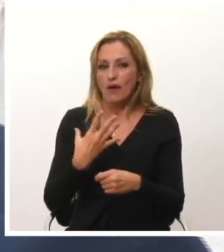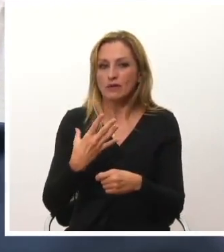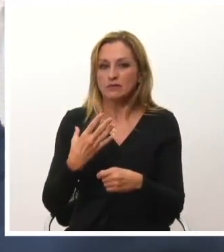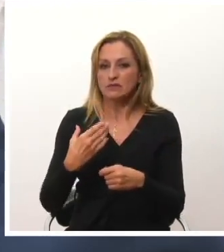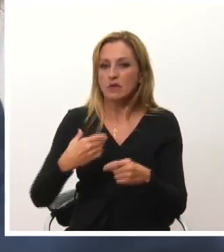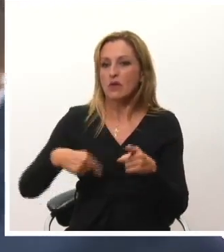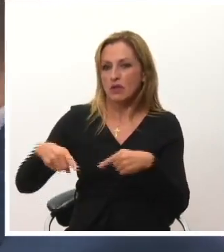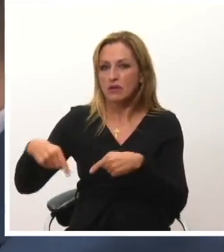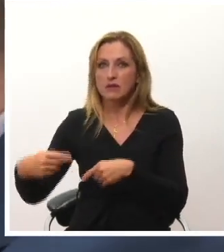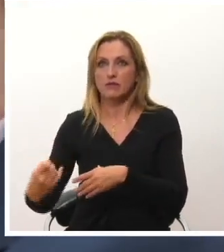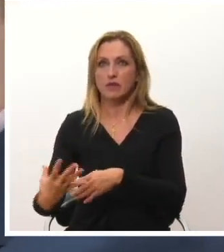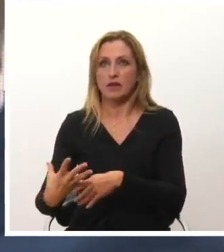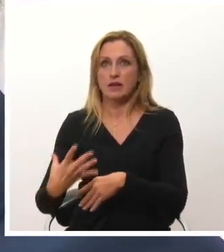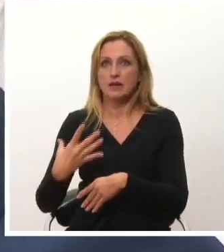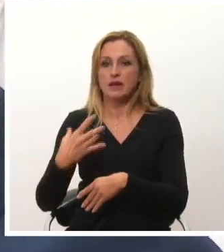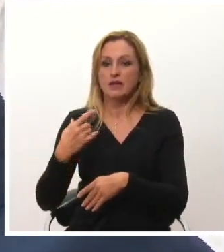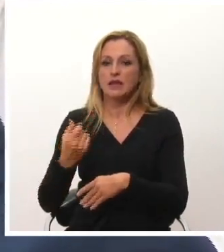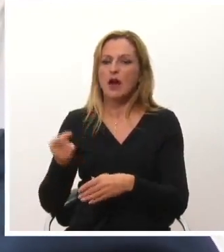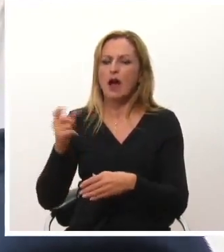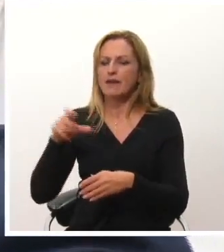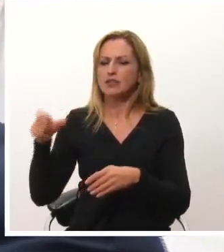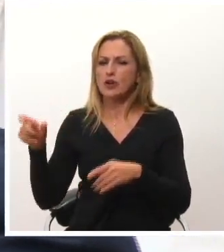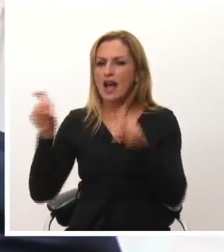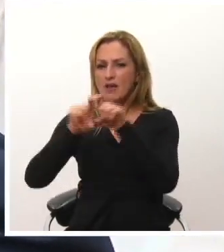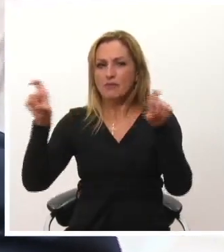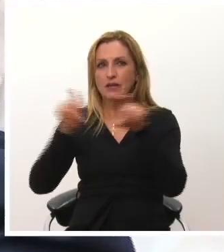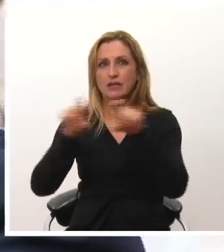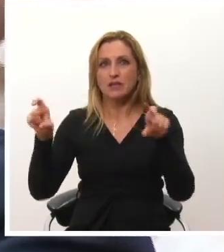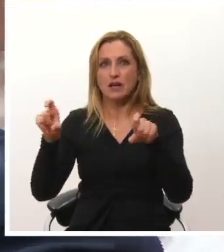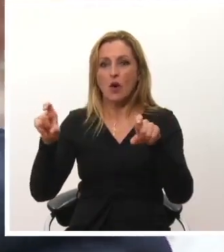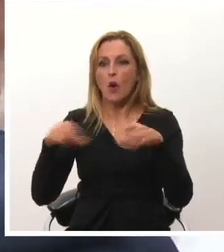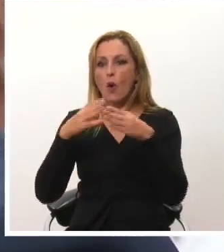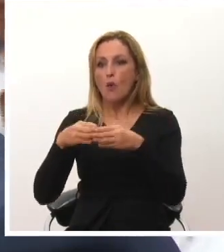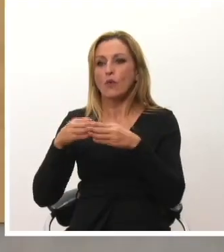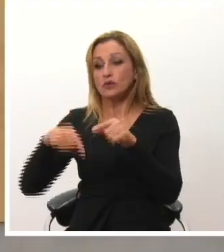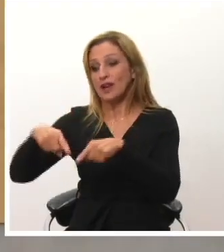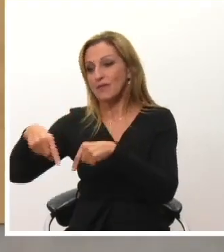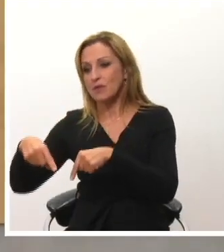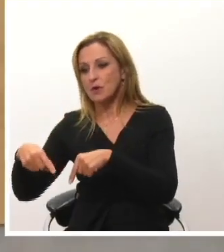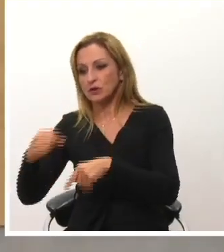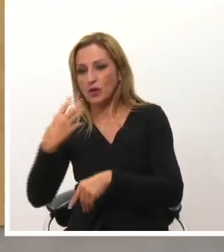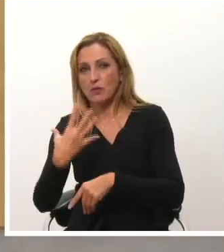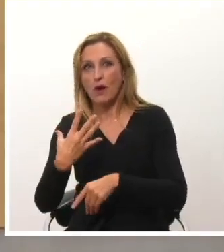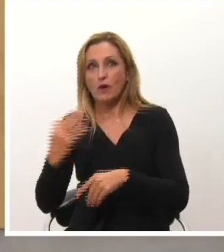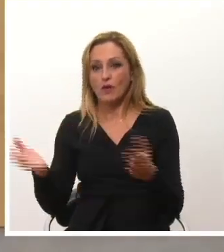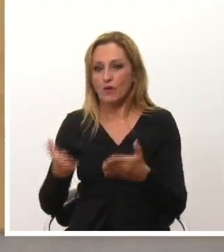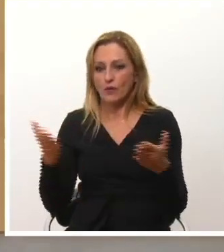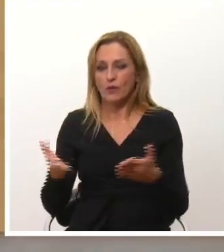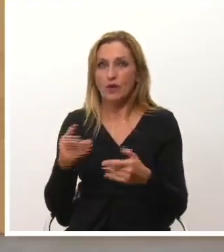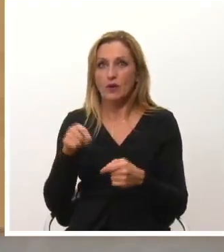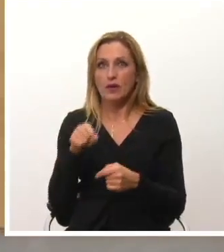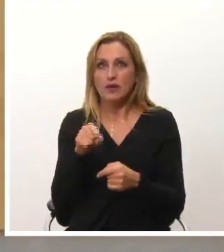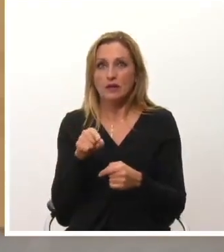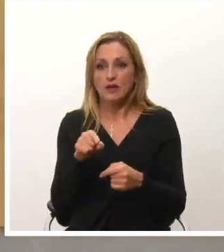que vienen a apostar por esta ciudad necesita un transporte fluido hay que facilitar todos los medios para que